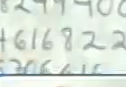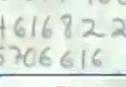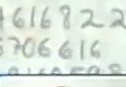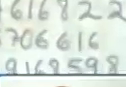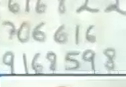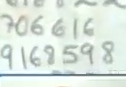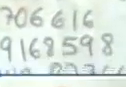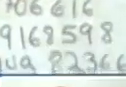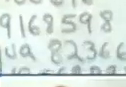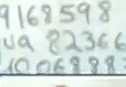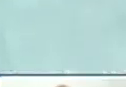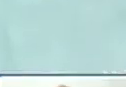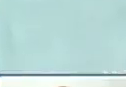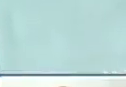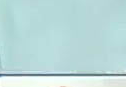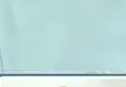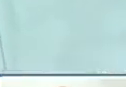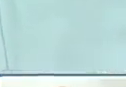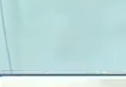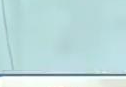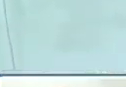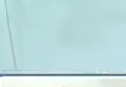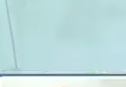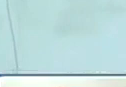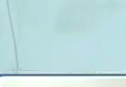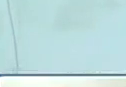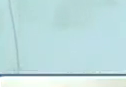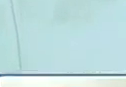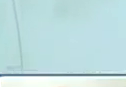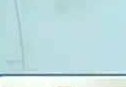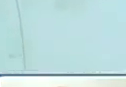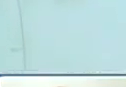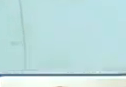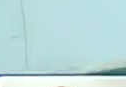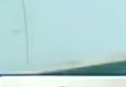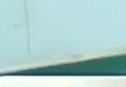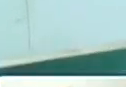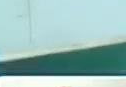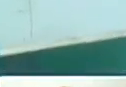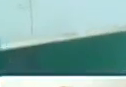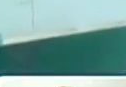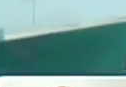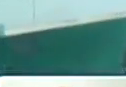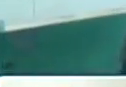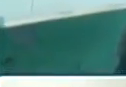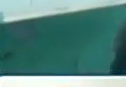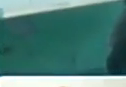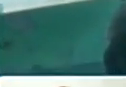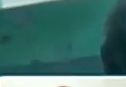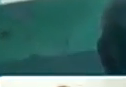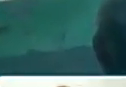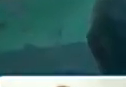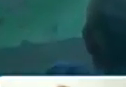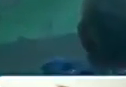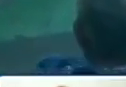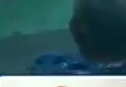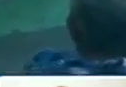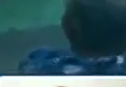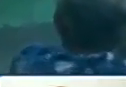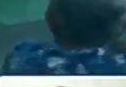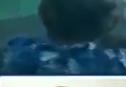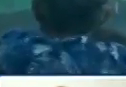Revolución bolivariana asumido como tal con ejercicio pleno de su facultades y